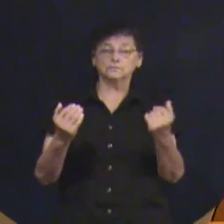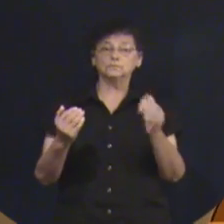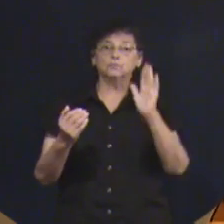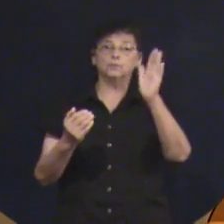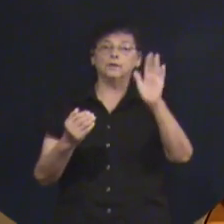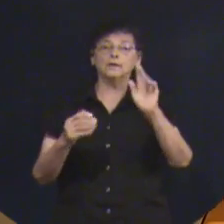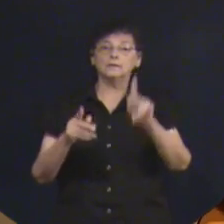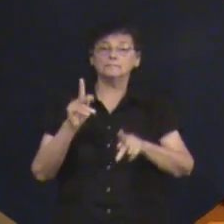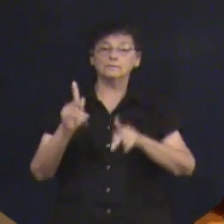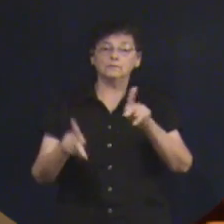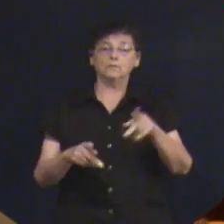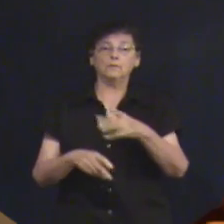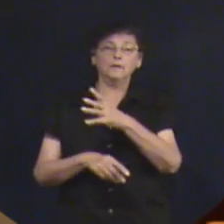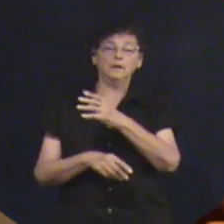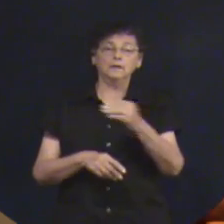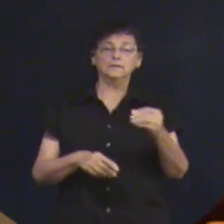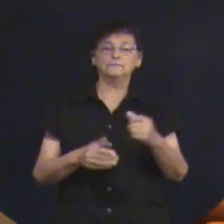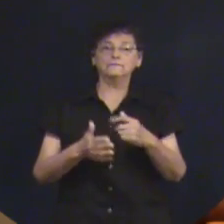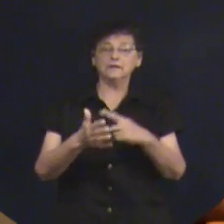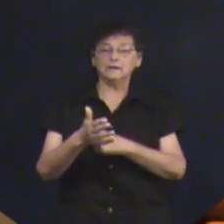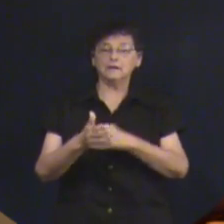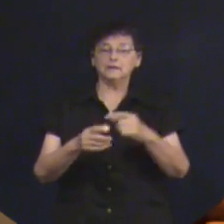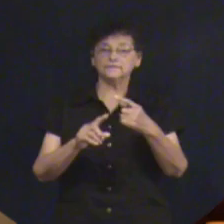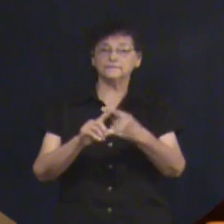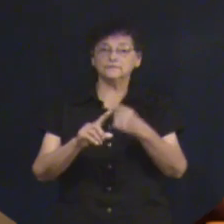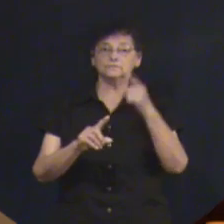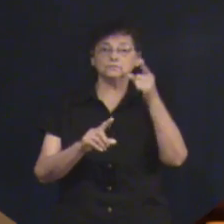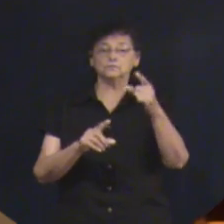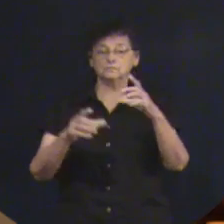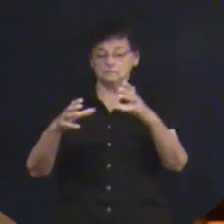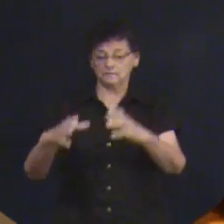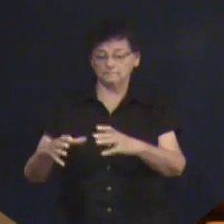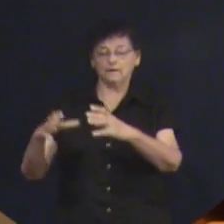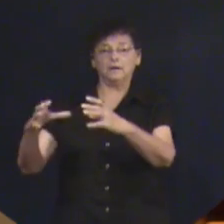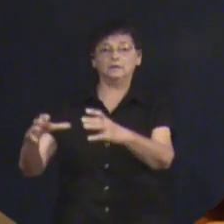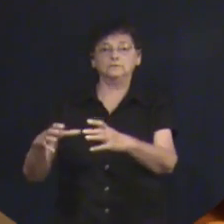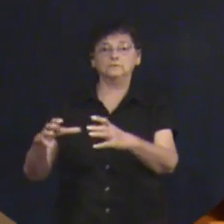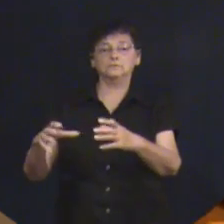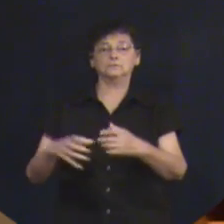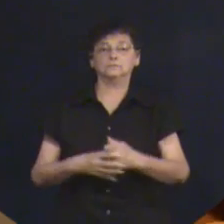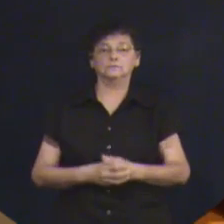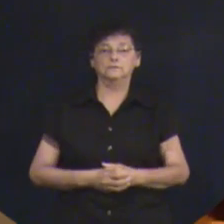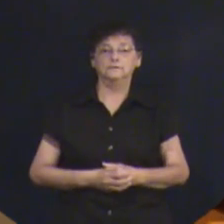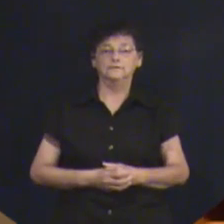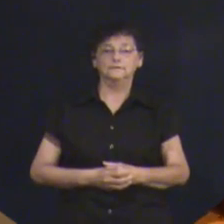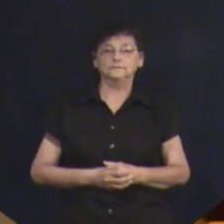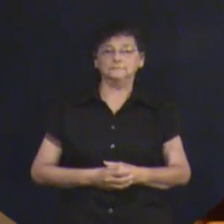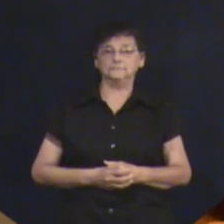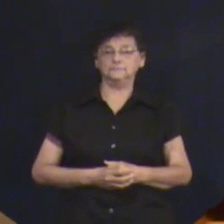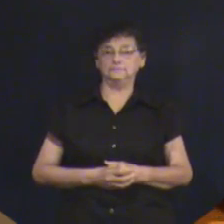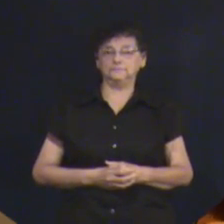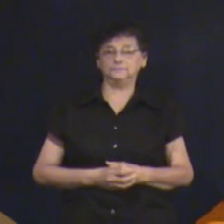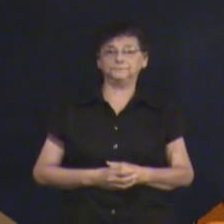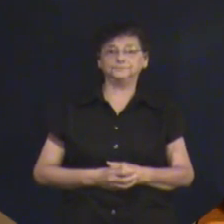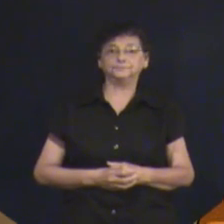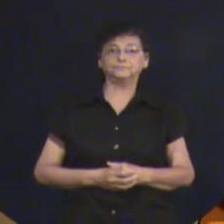Somos un pueblo, no dejaste su rebaño.